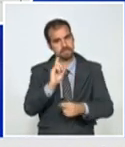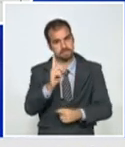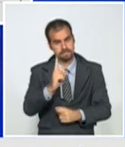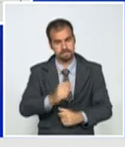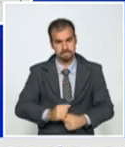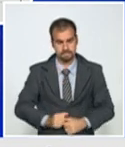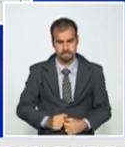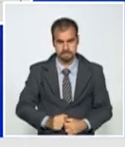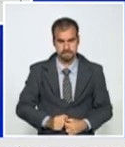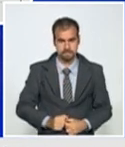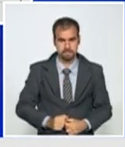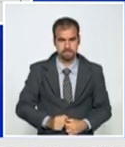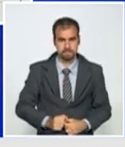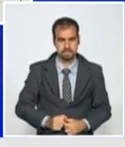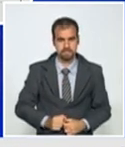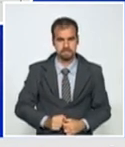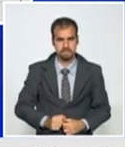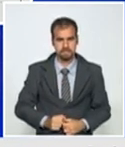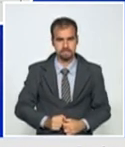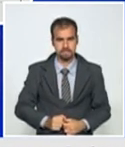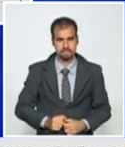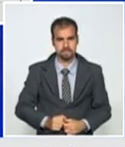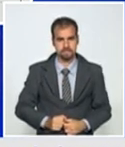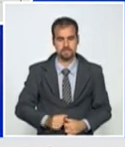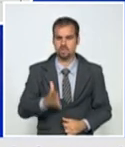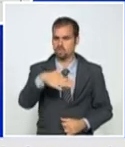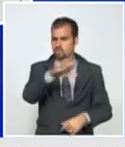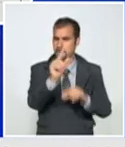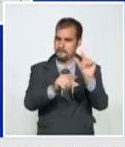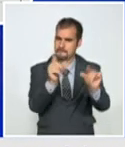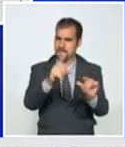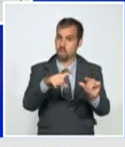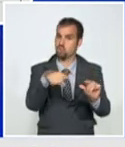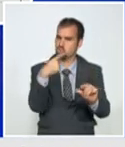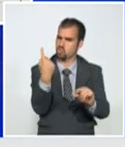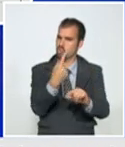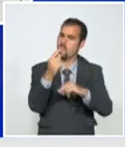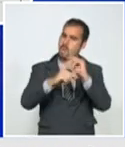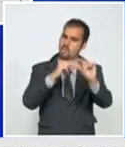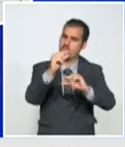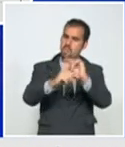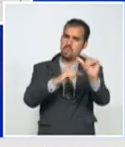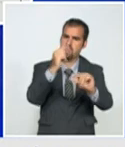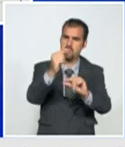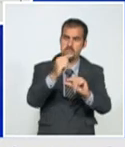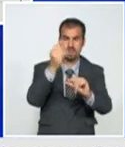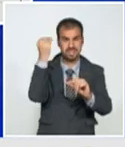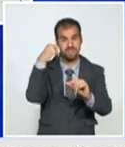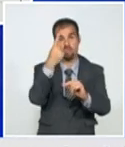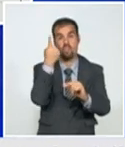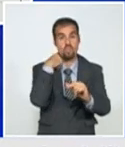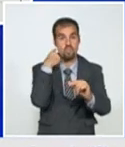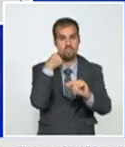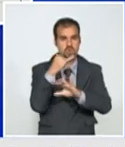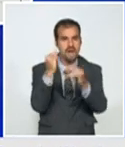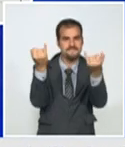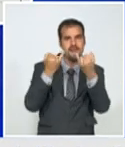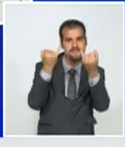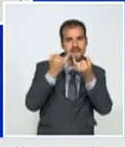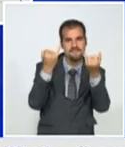protección de todas las personas que ya hemos ido aprendiendo después de un año de información,